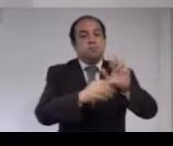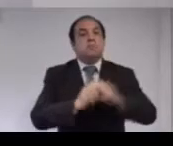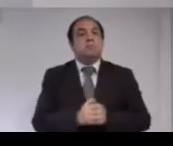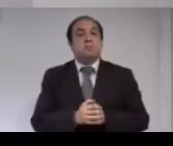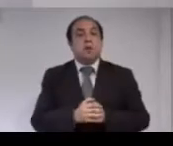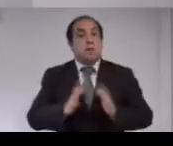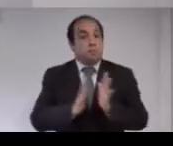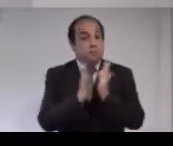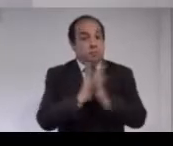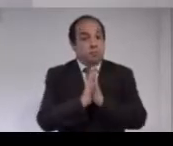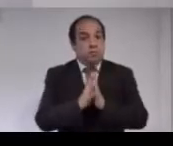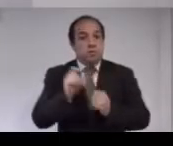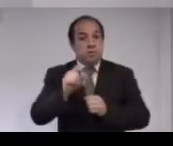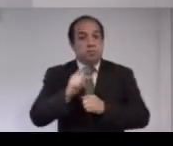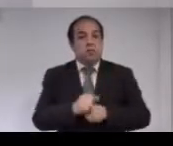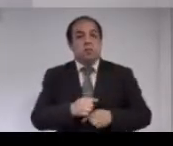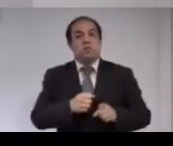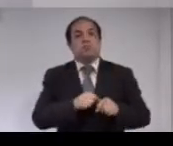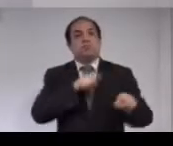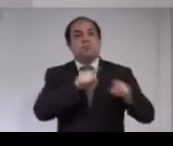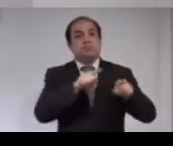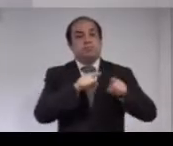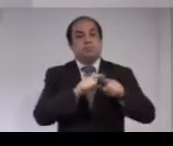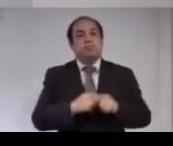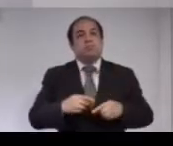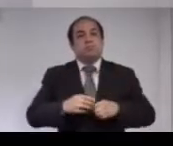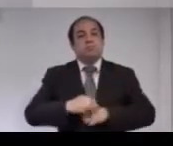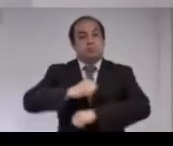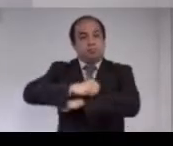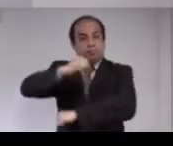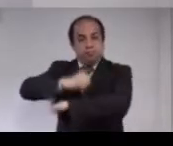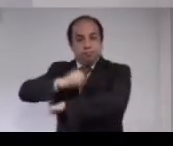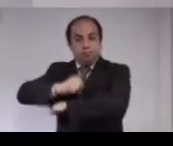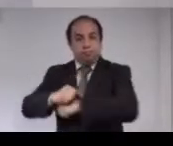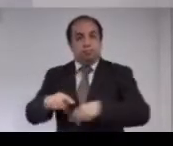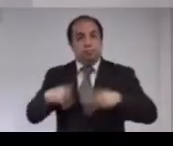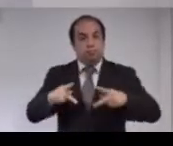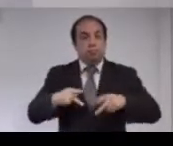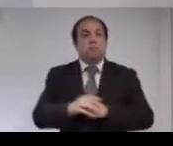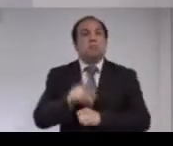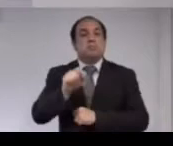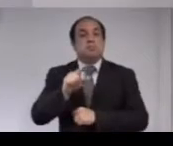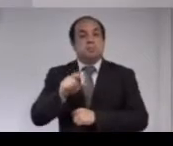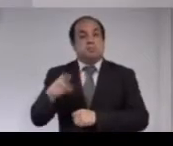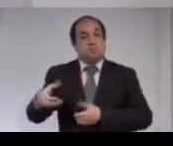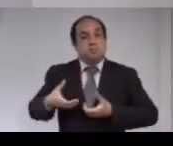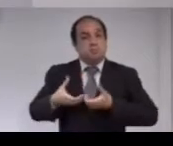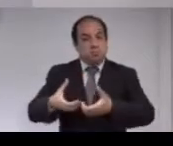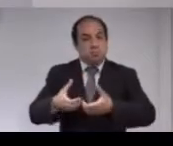habría participado en la vandalización de locales en esta vía. Video, por favor.